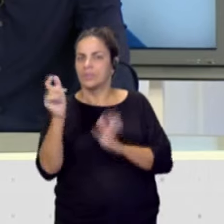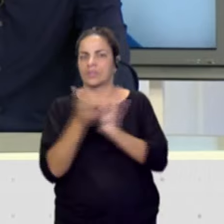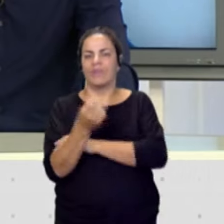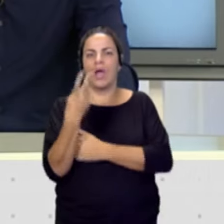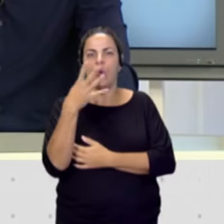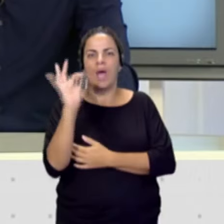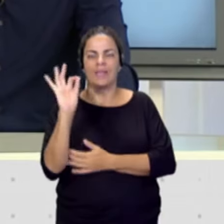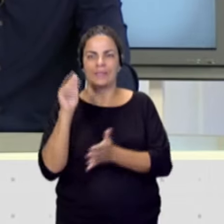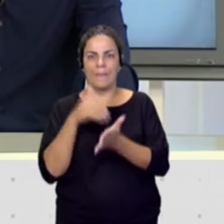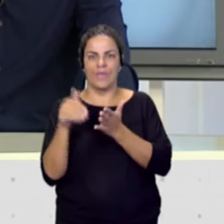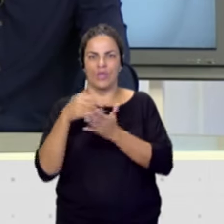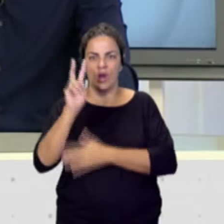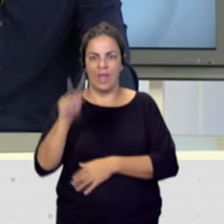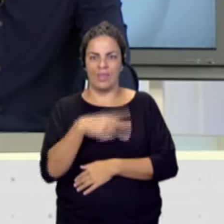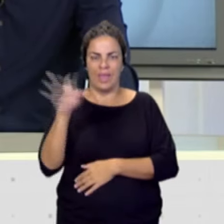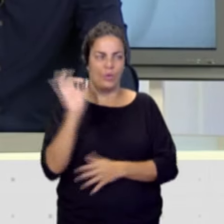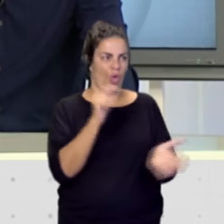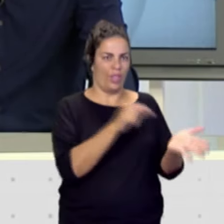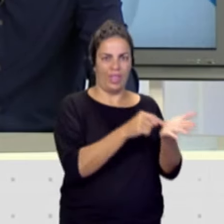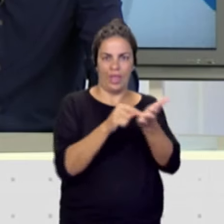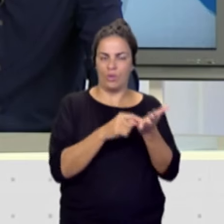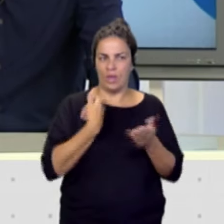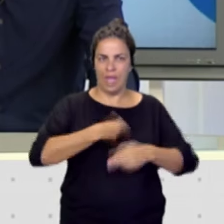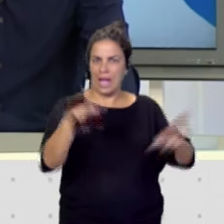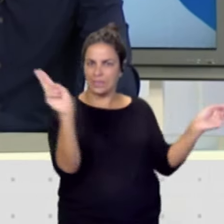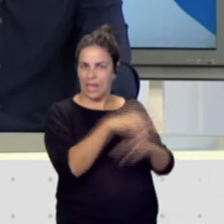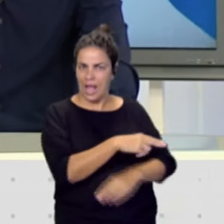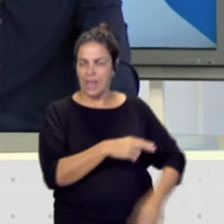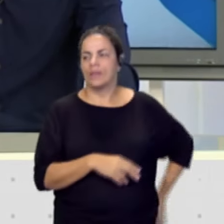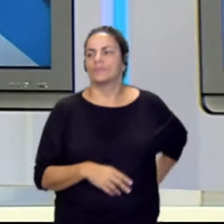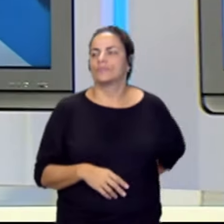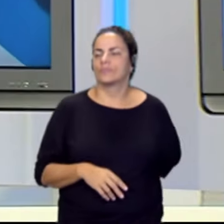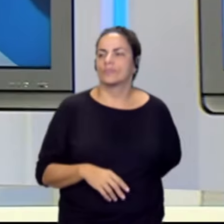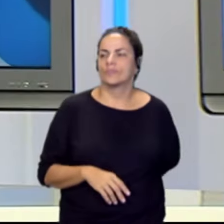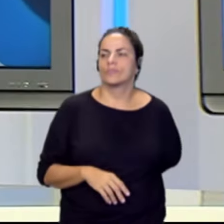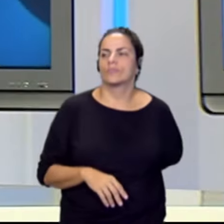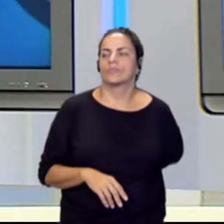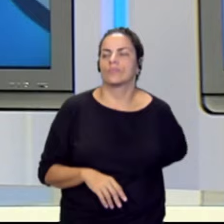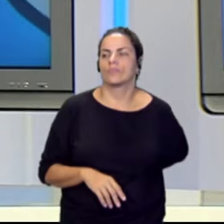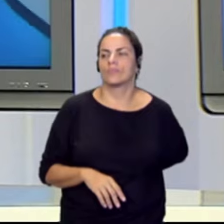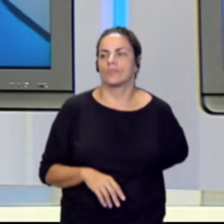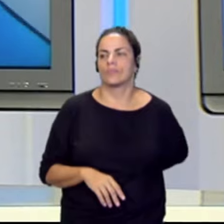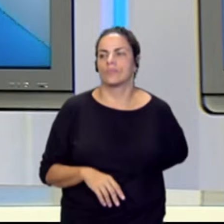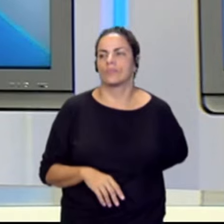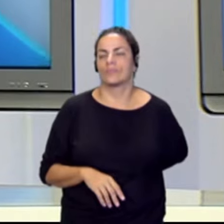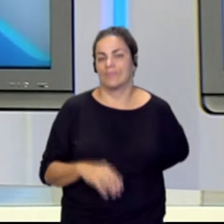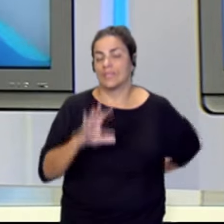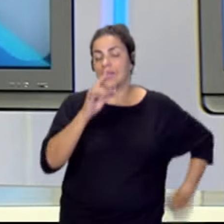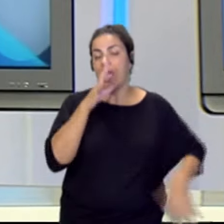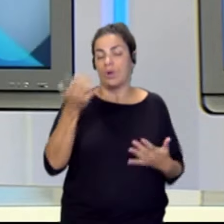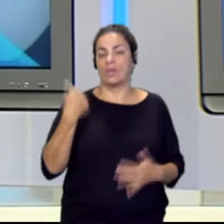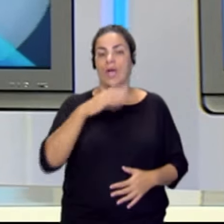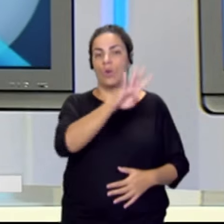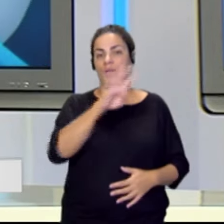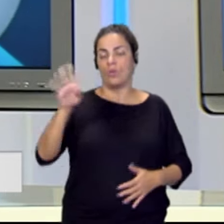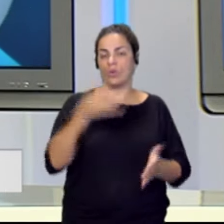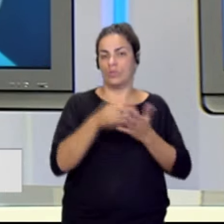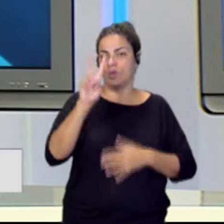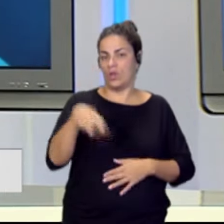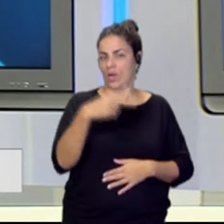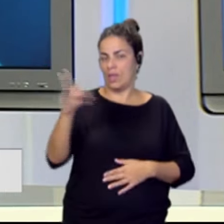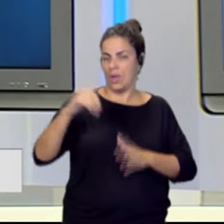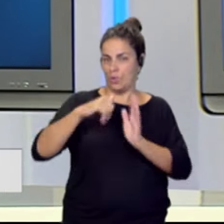de euros de deuda cancelada. Sí, actualmente ya supera los 44 millones de euros. La